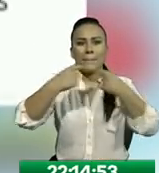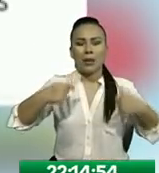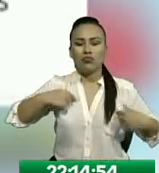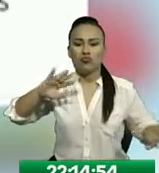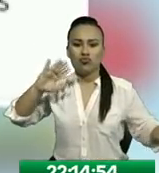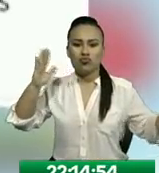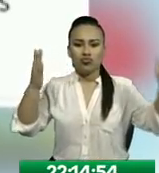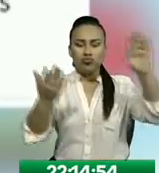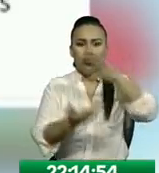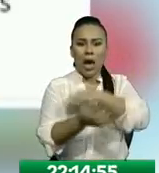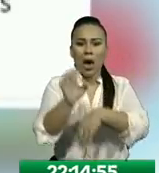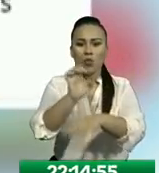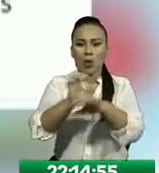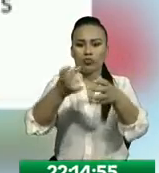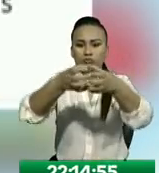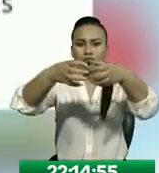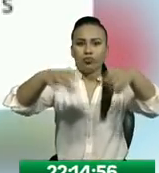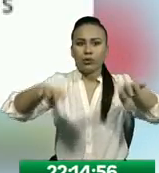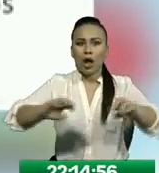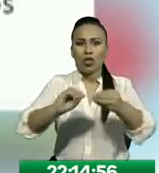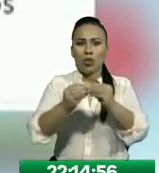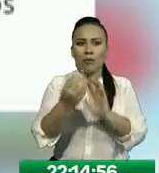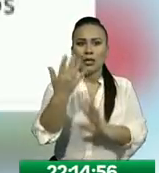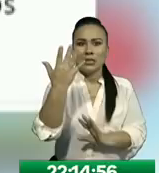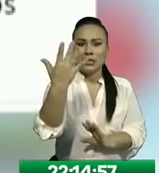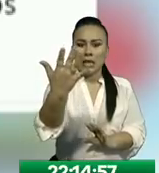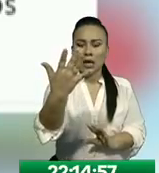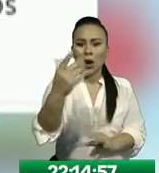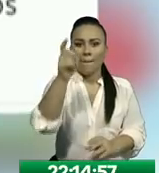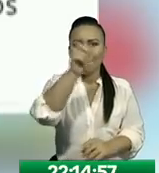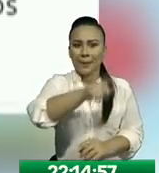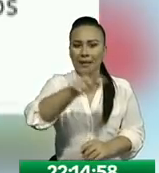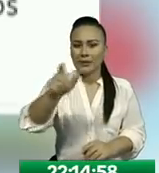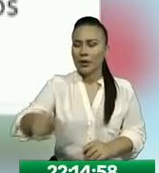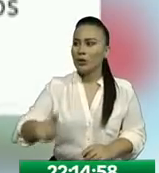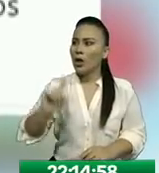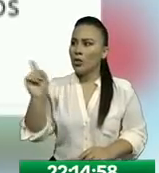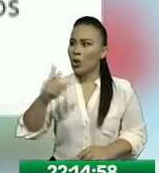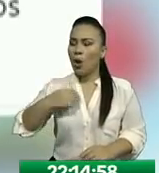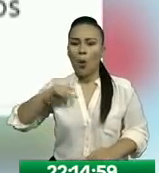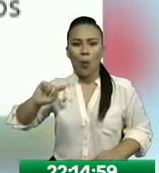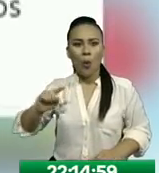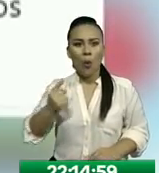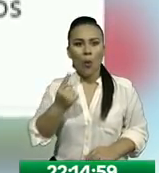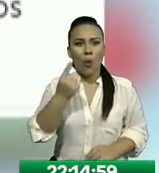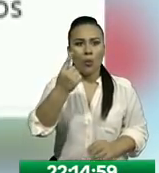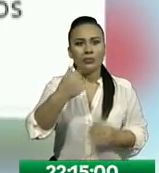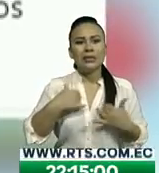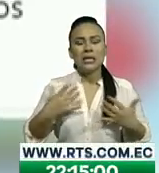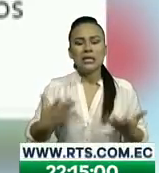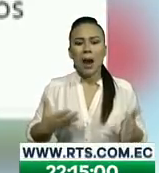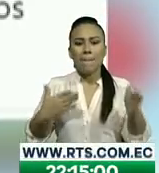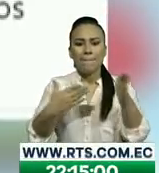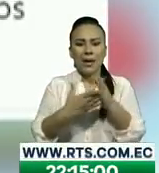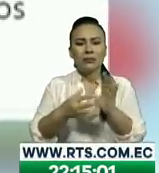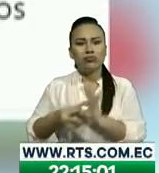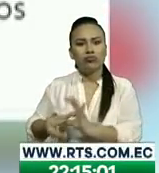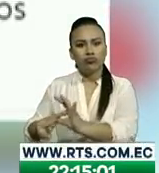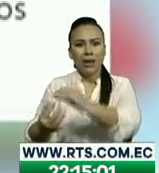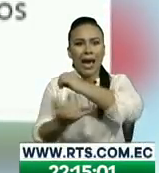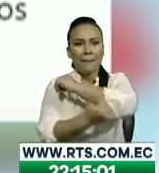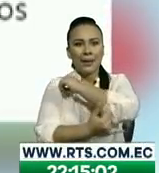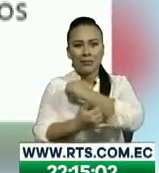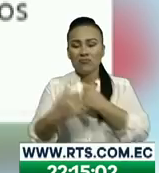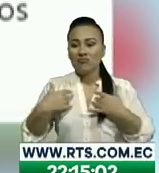Revolución Ciudadana será las listas 5. Esta vez no es solo por personas, es por una causa. ¿Quieres recuperar la patria y castigar a los